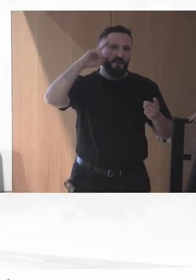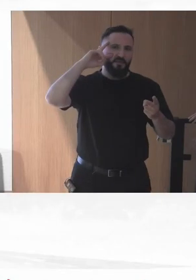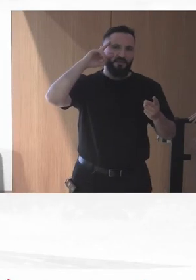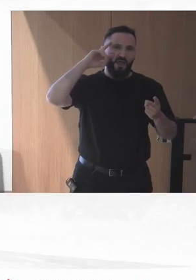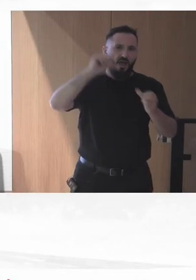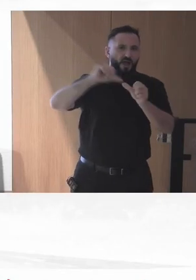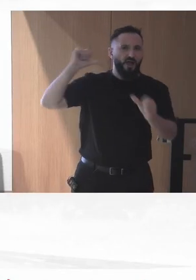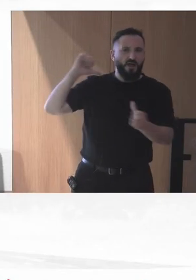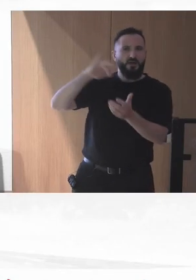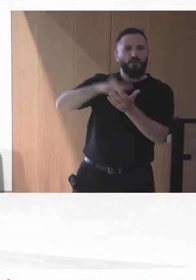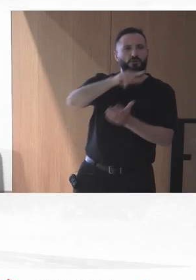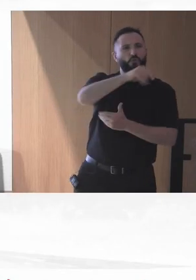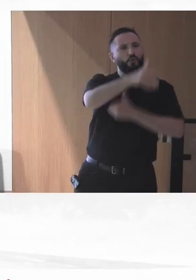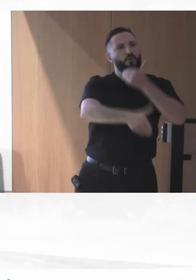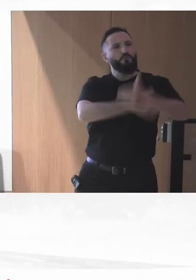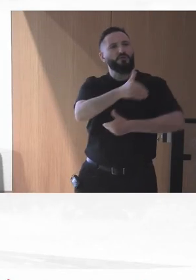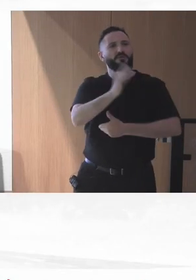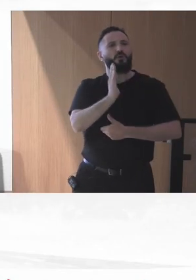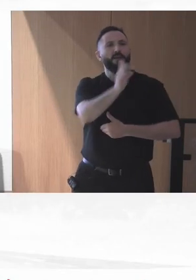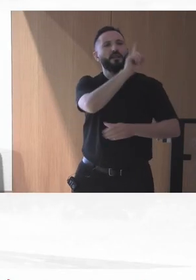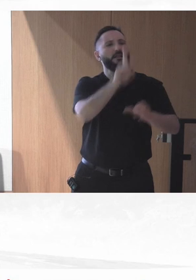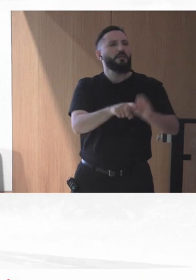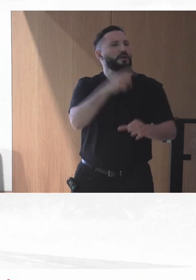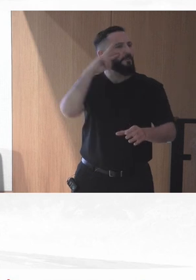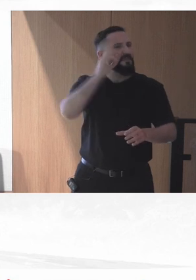de participar en un procedimiento penal?